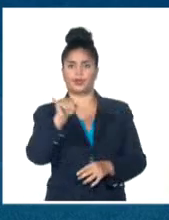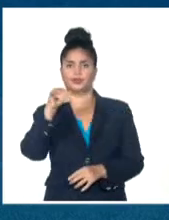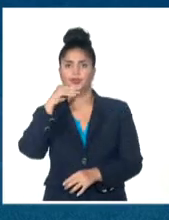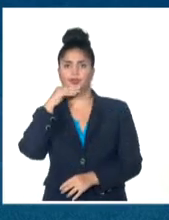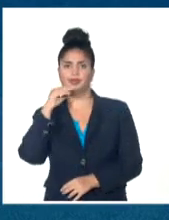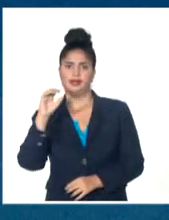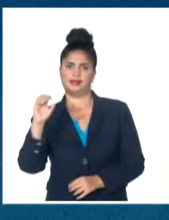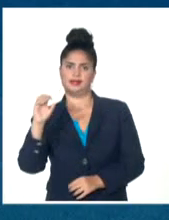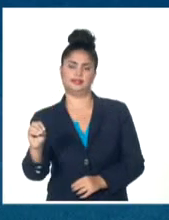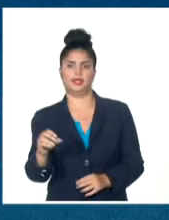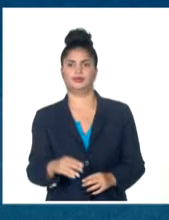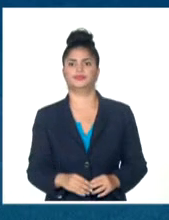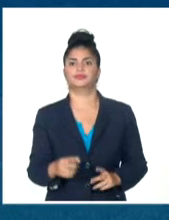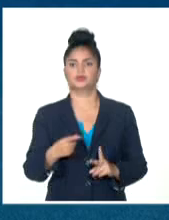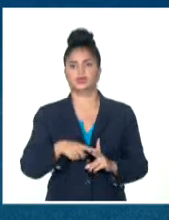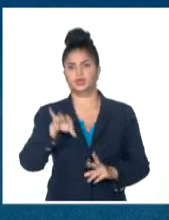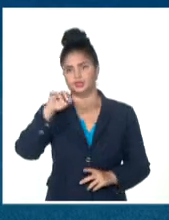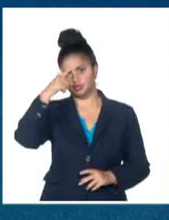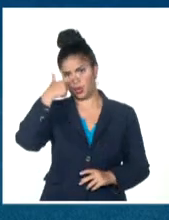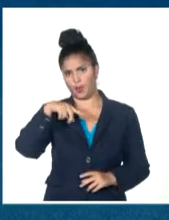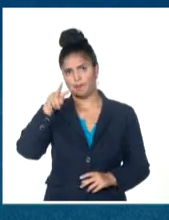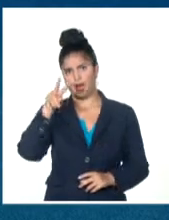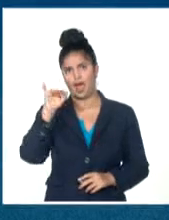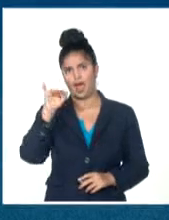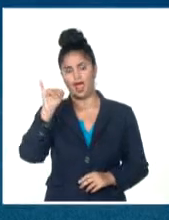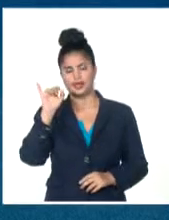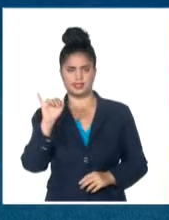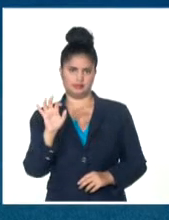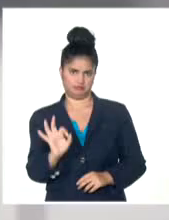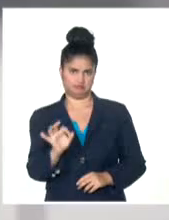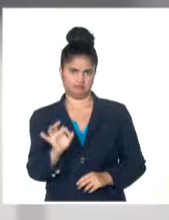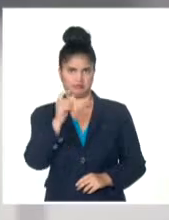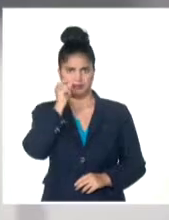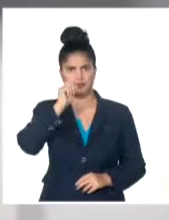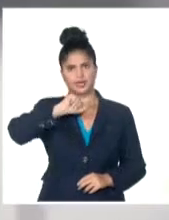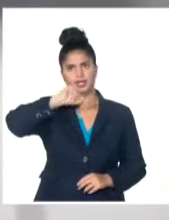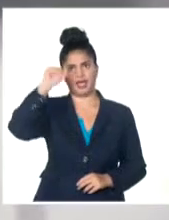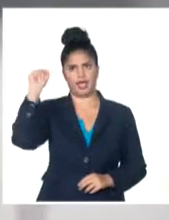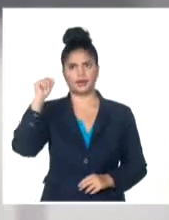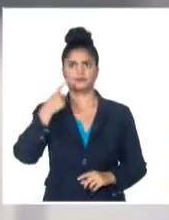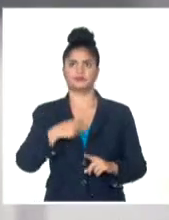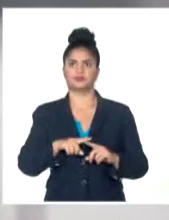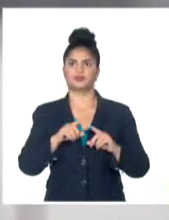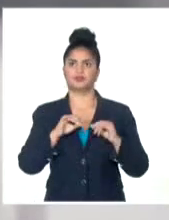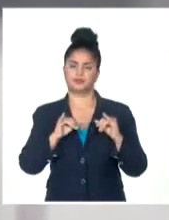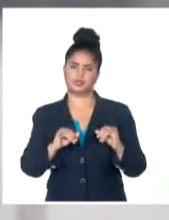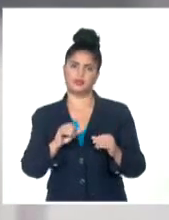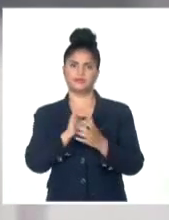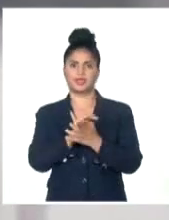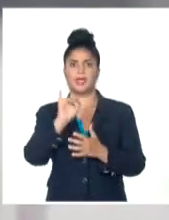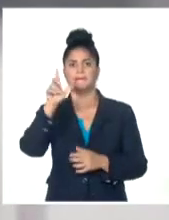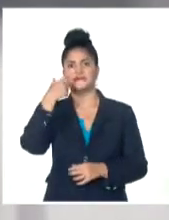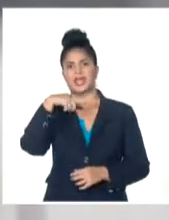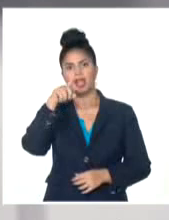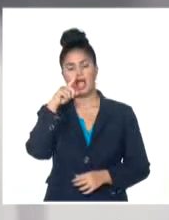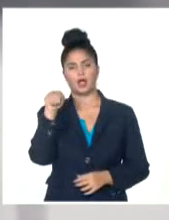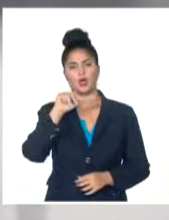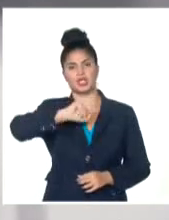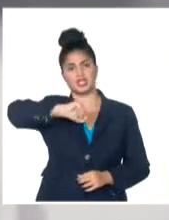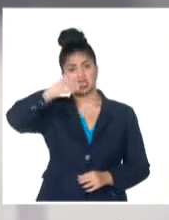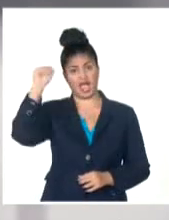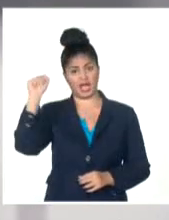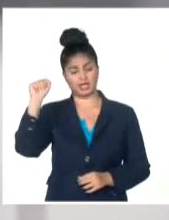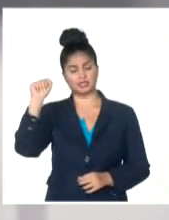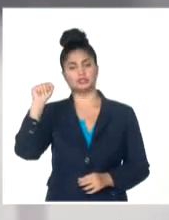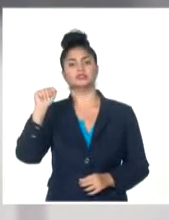4-0. Josvani Sánchez conectó oportuno cuadrangular. Y el Inter de Milán le ganó hoy a la AC Milan en el partido